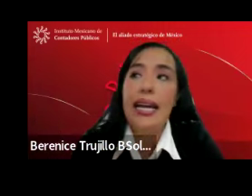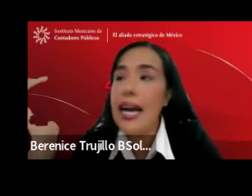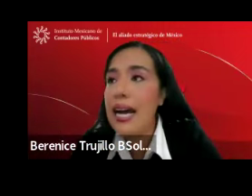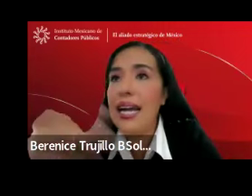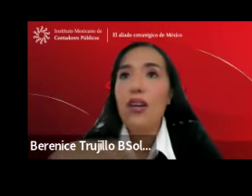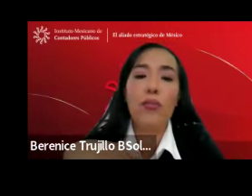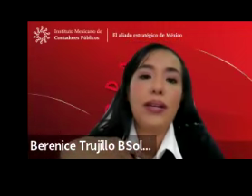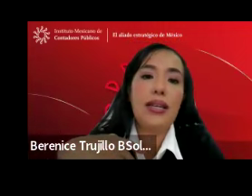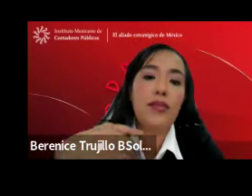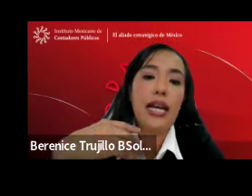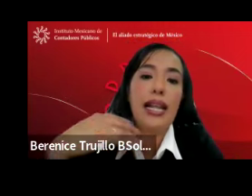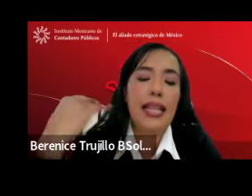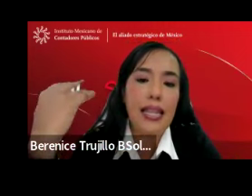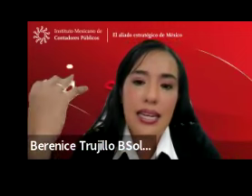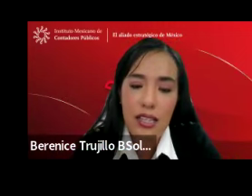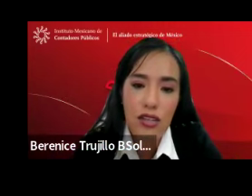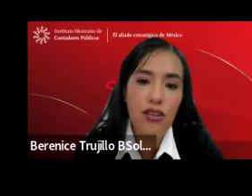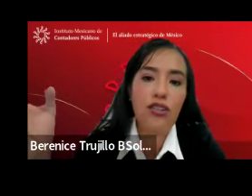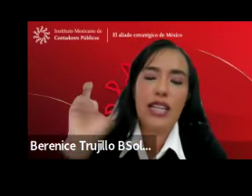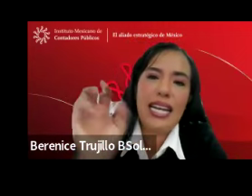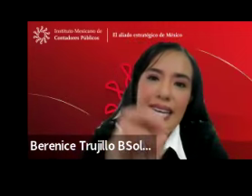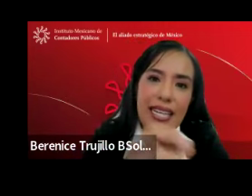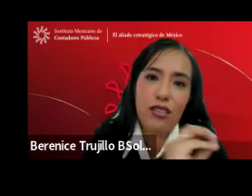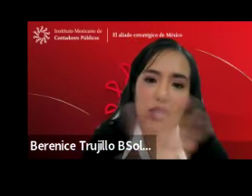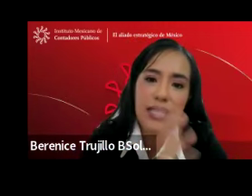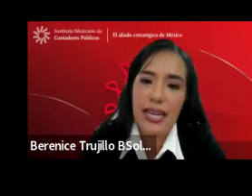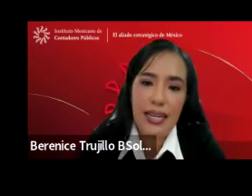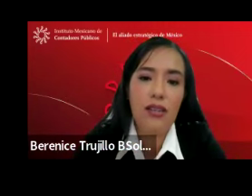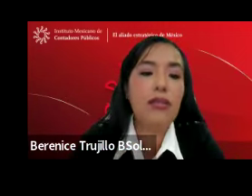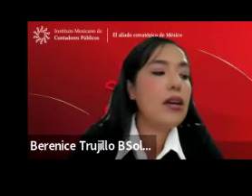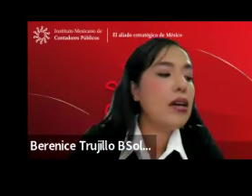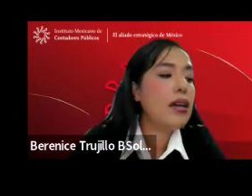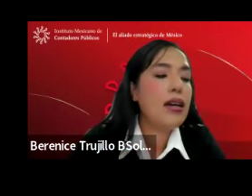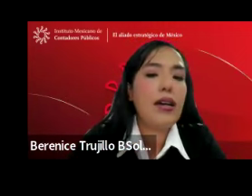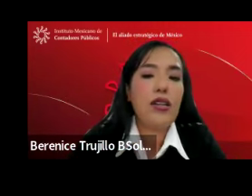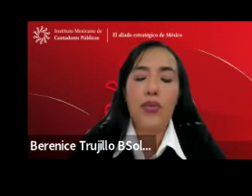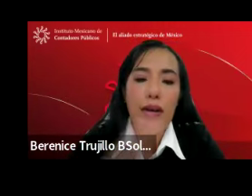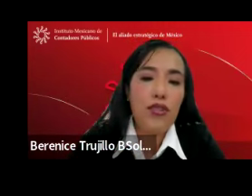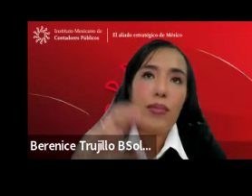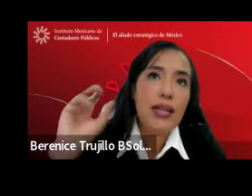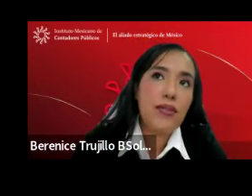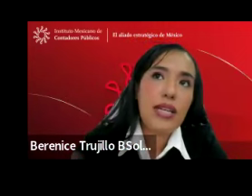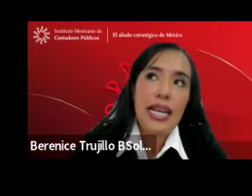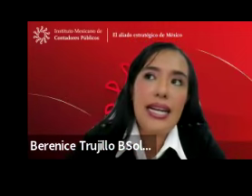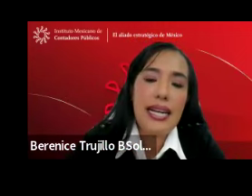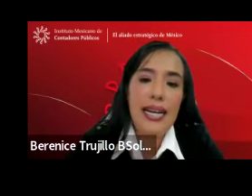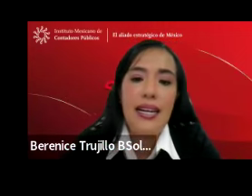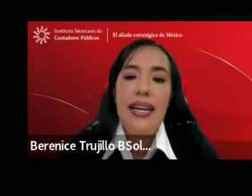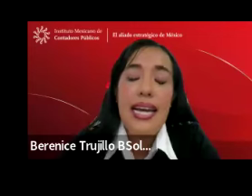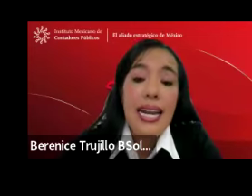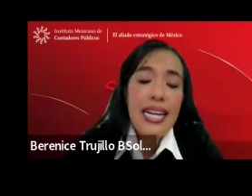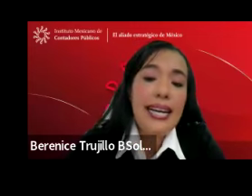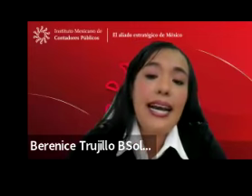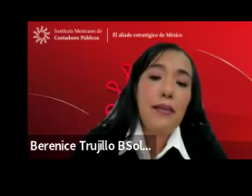área legal o lo pasamos a la alta dirección, o sea, las áreas que ustedes tengan, ¿no? Supongamos, lo pasamos al área